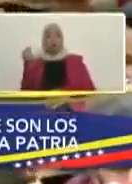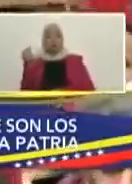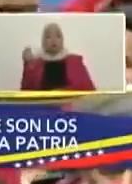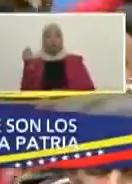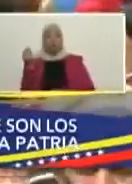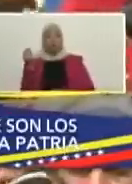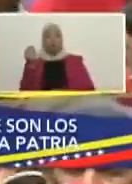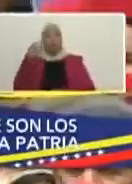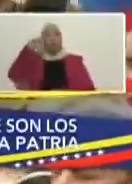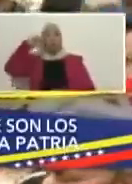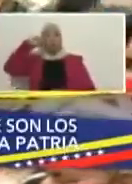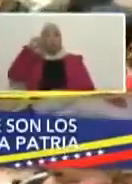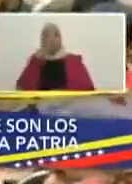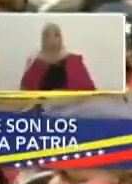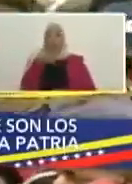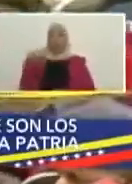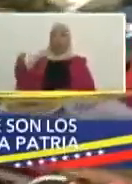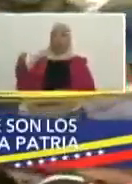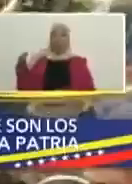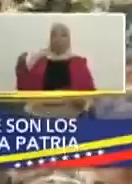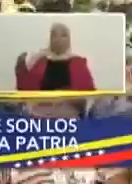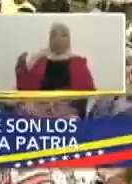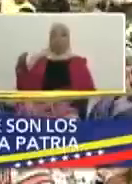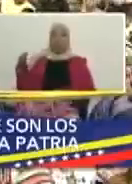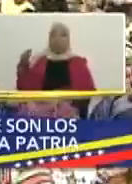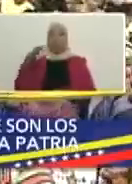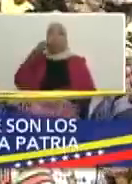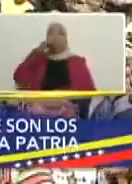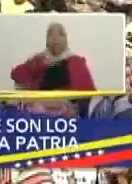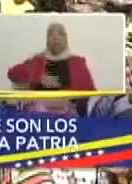y recuerdo perfectamente, lo dijo en esta plaza,